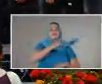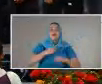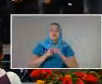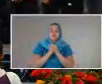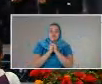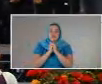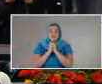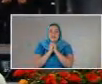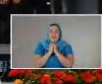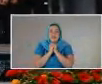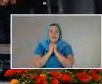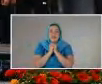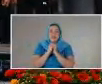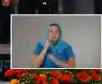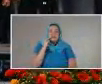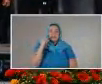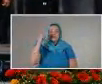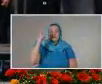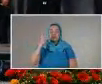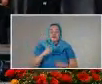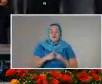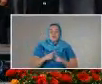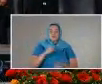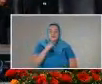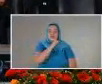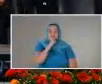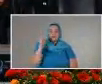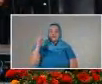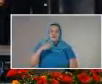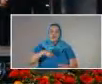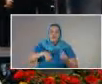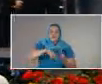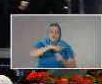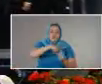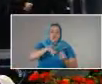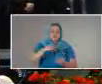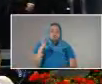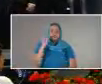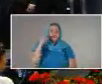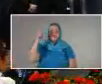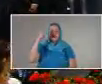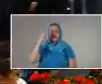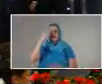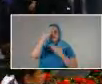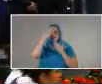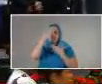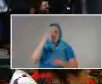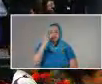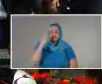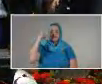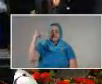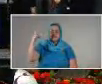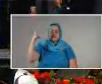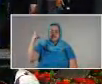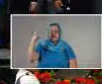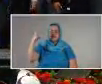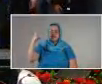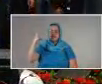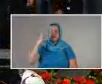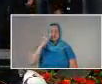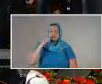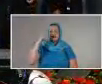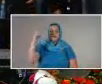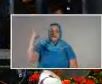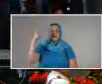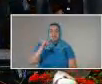nuestra hermana Leti y su familia. Amén. Oramos. Padre, gracias, Señor bendito. Padre Santo,